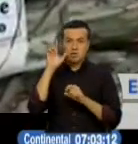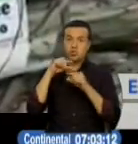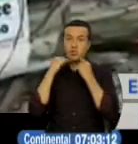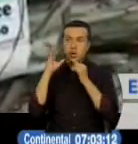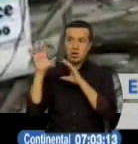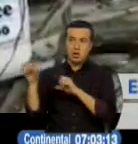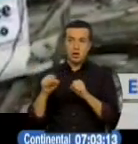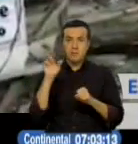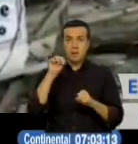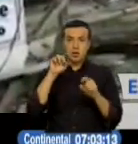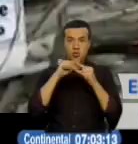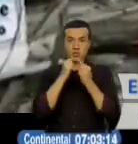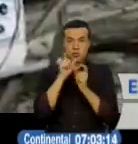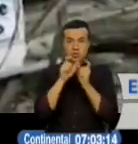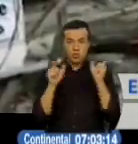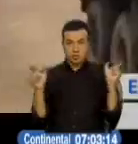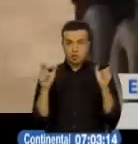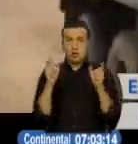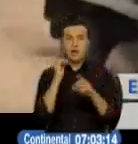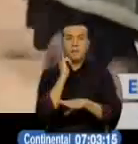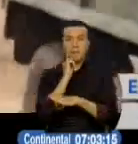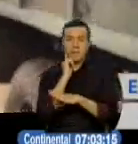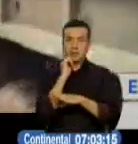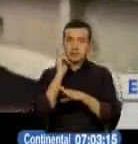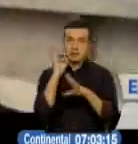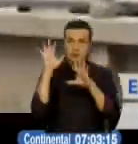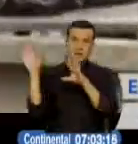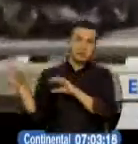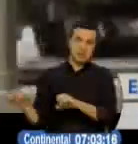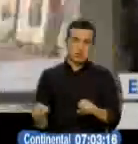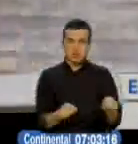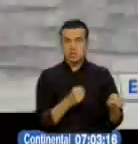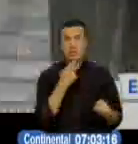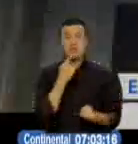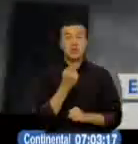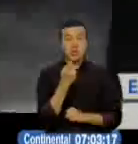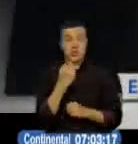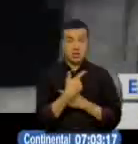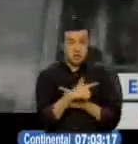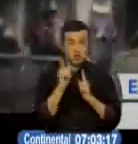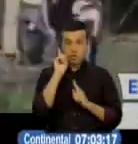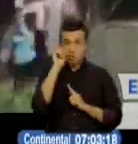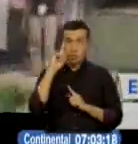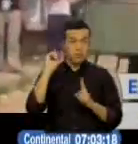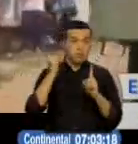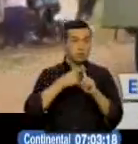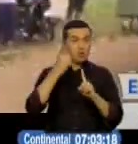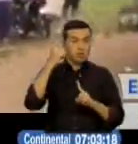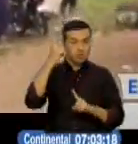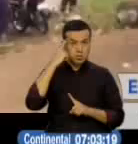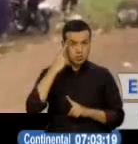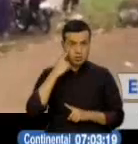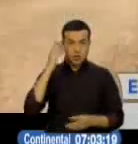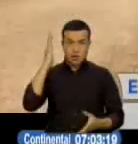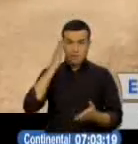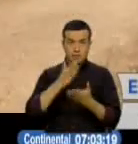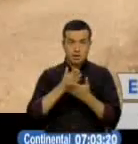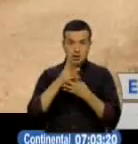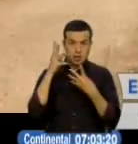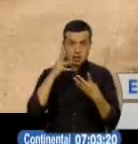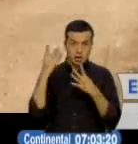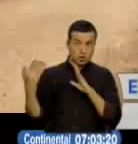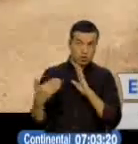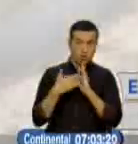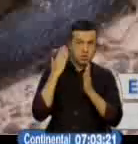pasado martes junto a un grupo de fieles durante una misa. La organización rebelde aseguró que no serán liberados hasta que el gobierno interrumpa la operación militar en su